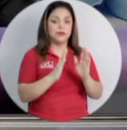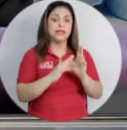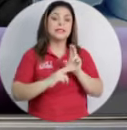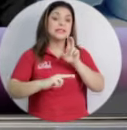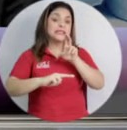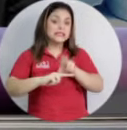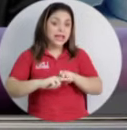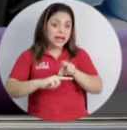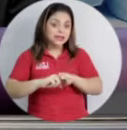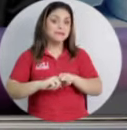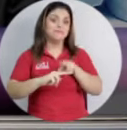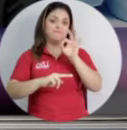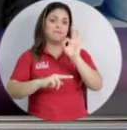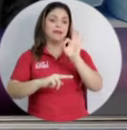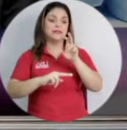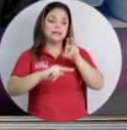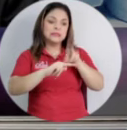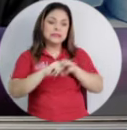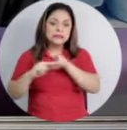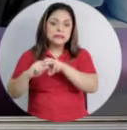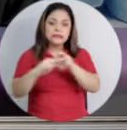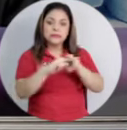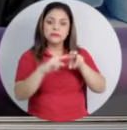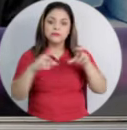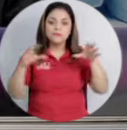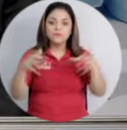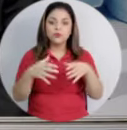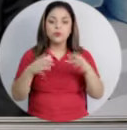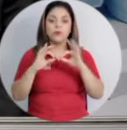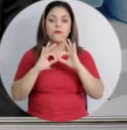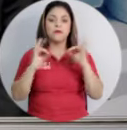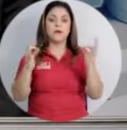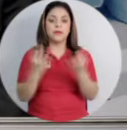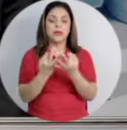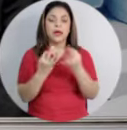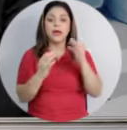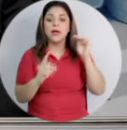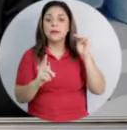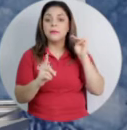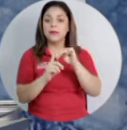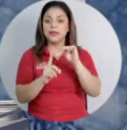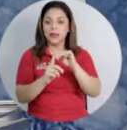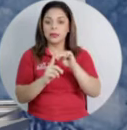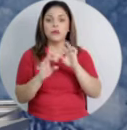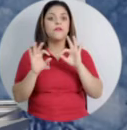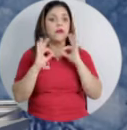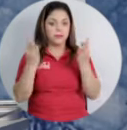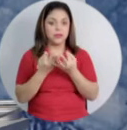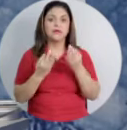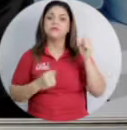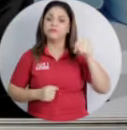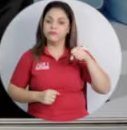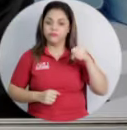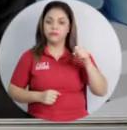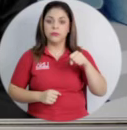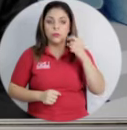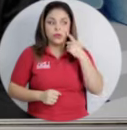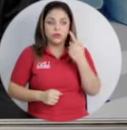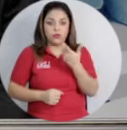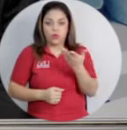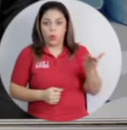y me encanta como lo dijo, en grupo familiar las metas. Entonces, sí, muy importante que sea en familia. En familia, sí. Porque si no, los demás